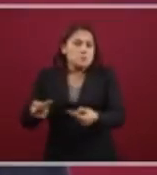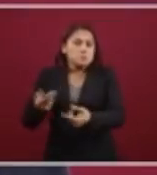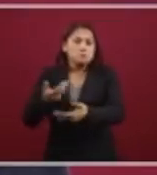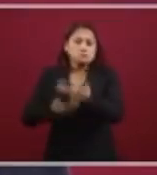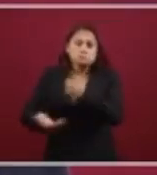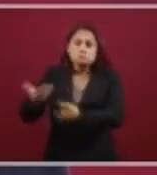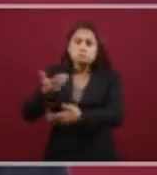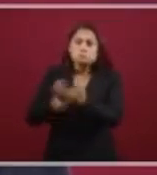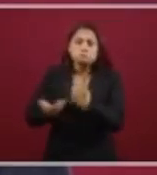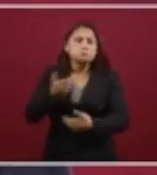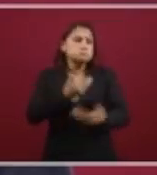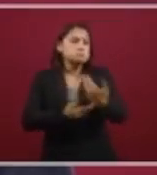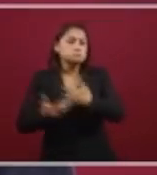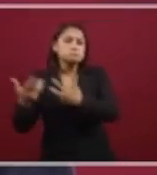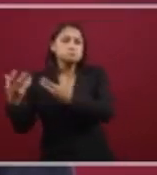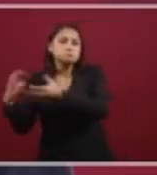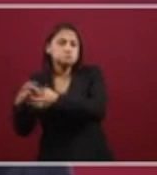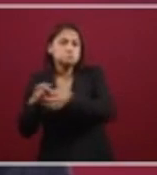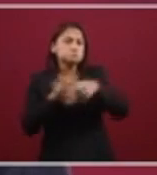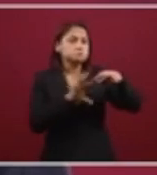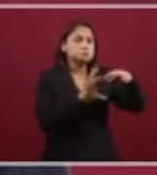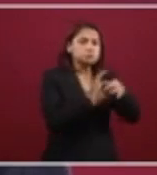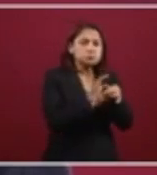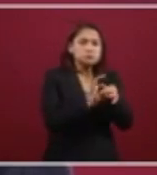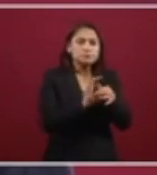desaprovechar. No es